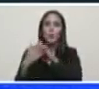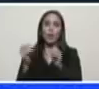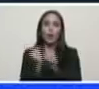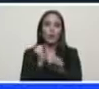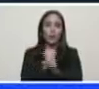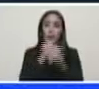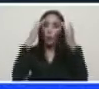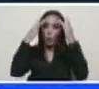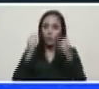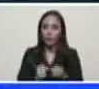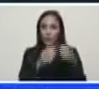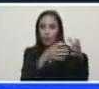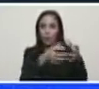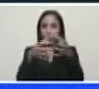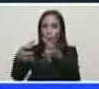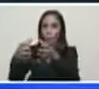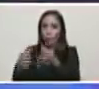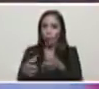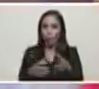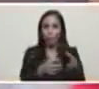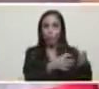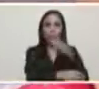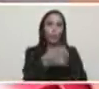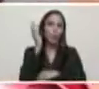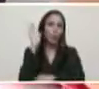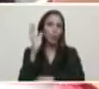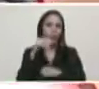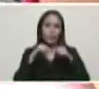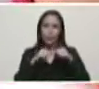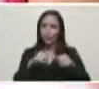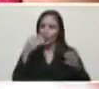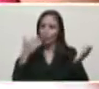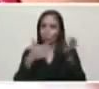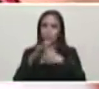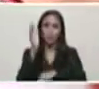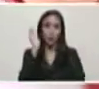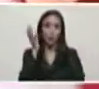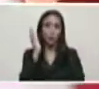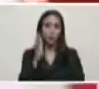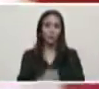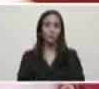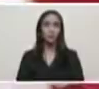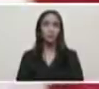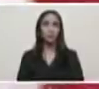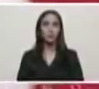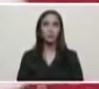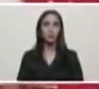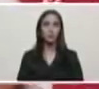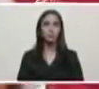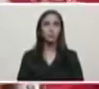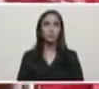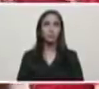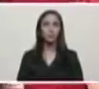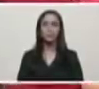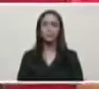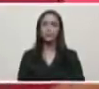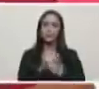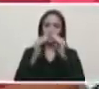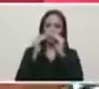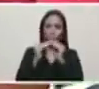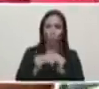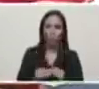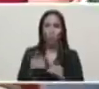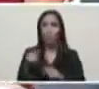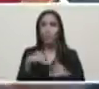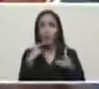Los profesionales de los estudiantes congreso permanente yin la organización